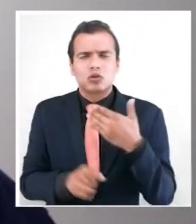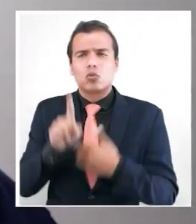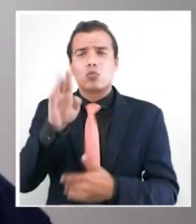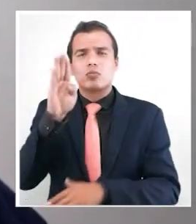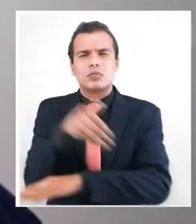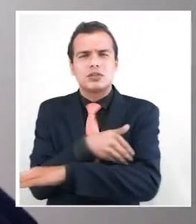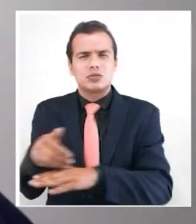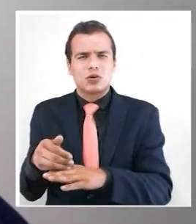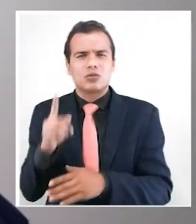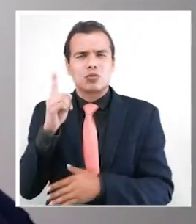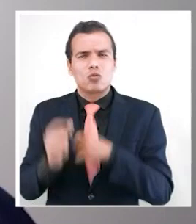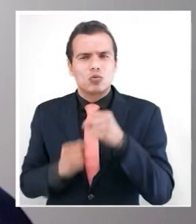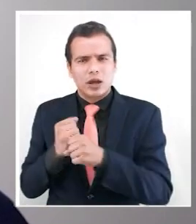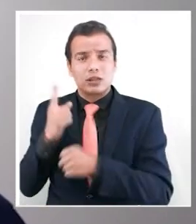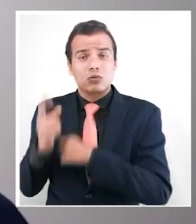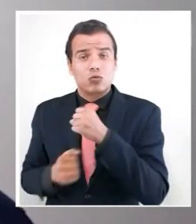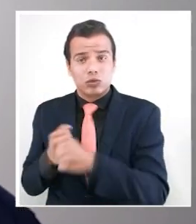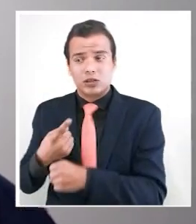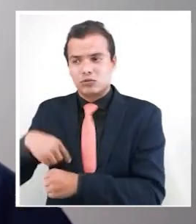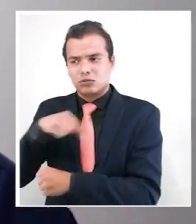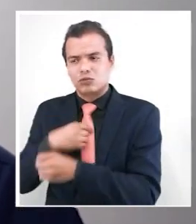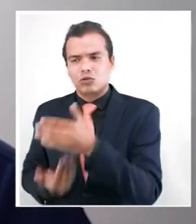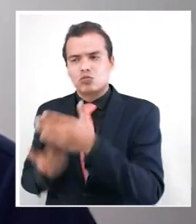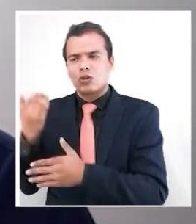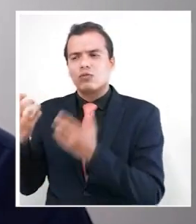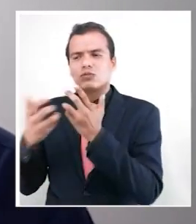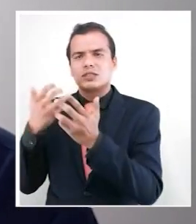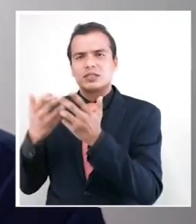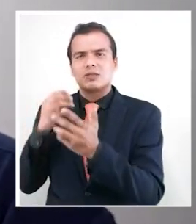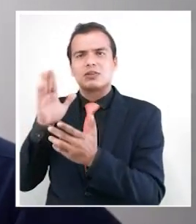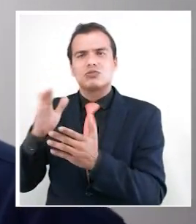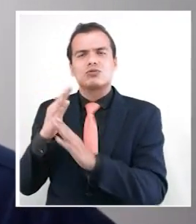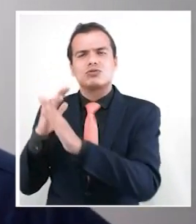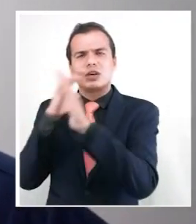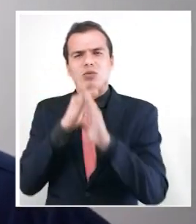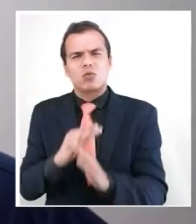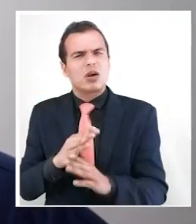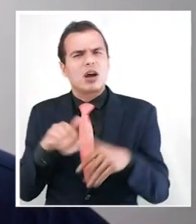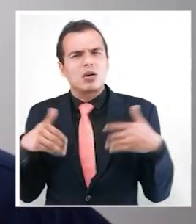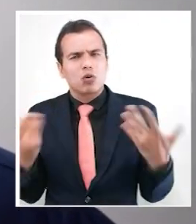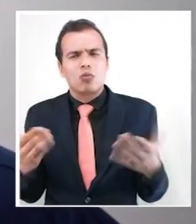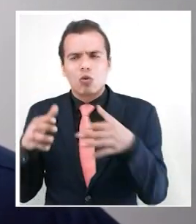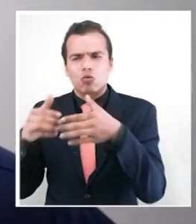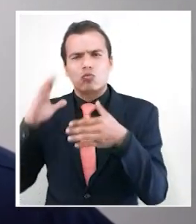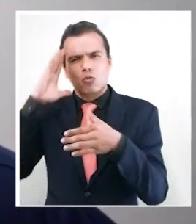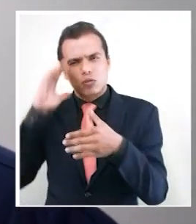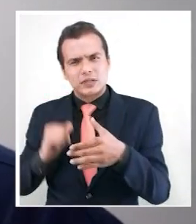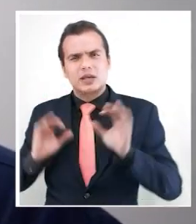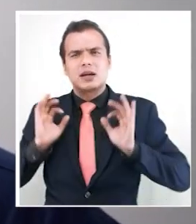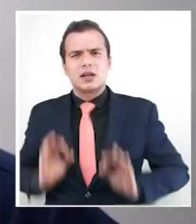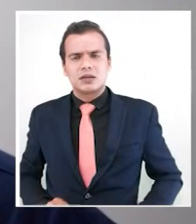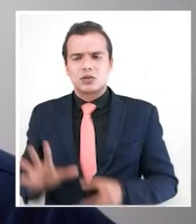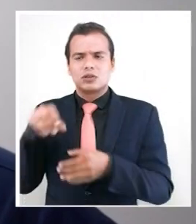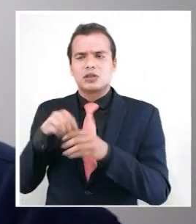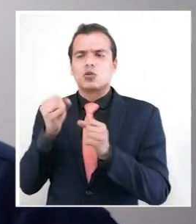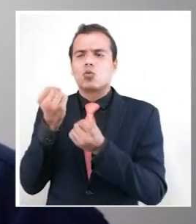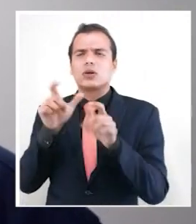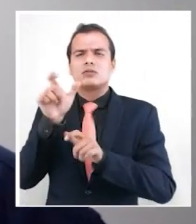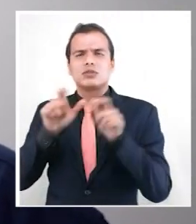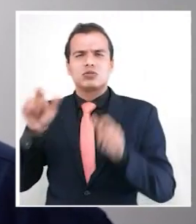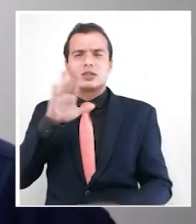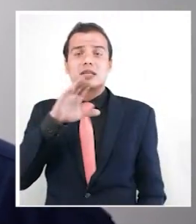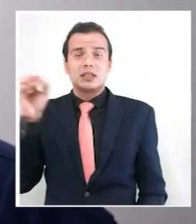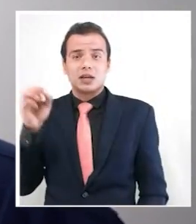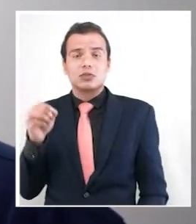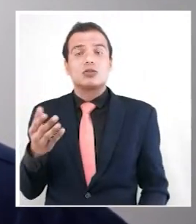podemos sacar. ¿Y el CICE qué es? Serán 500 hombres, entre hombres y mujeres de la Policía Nacional, que serán hoy en día